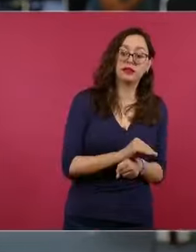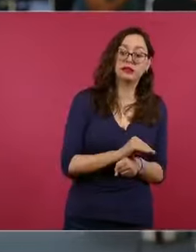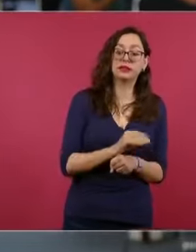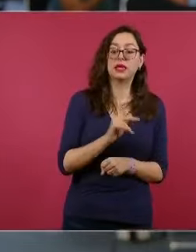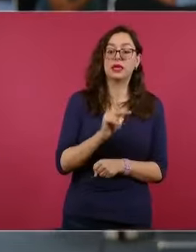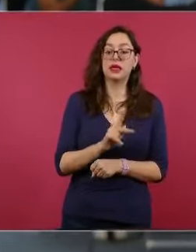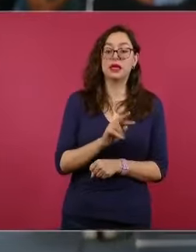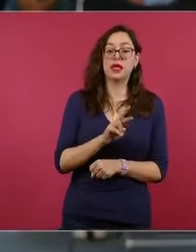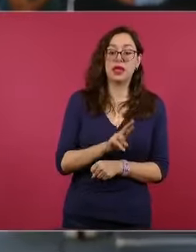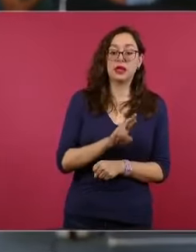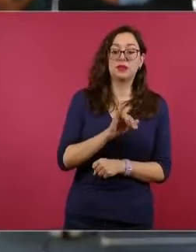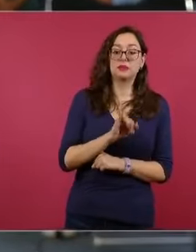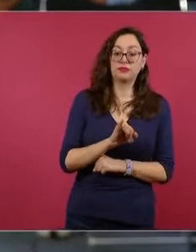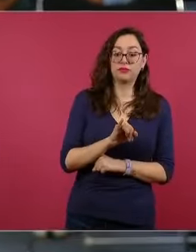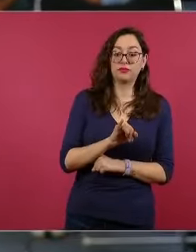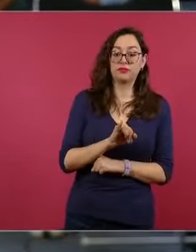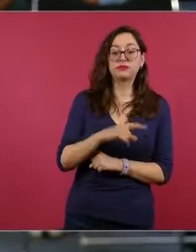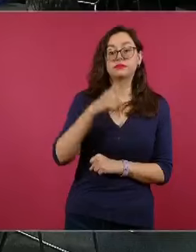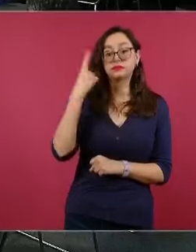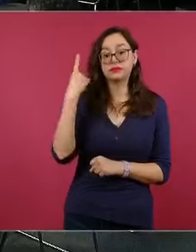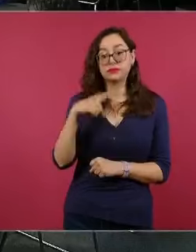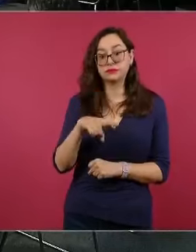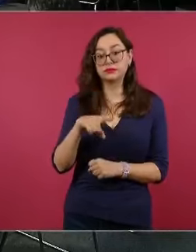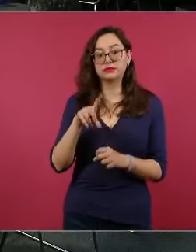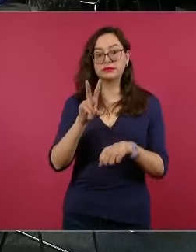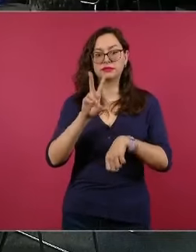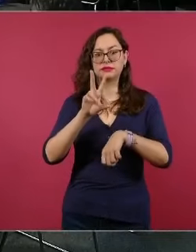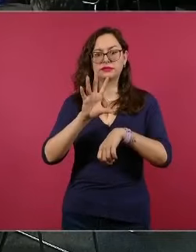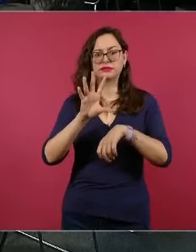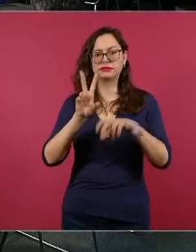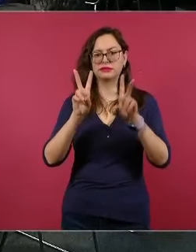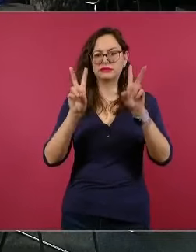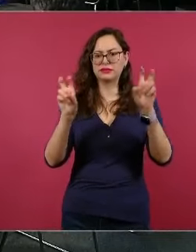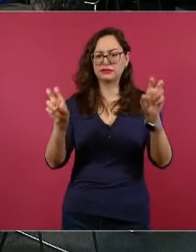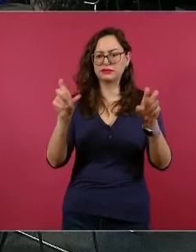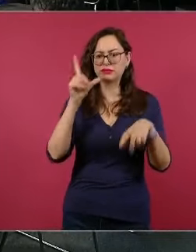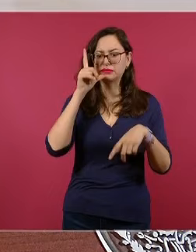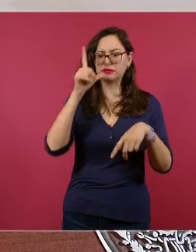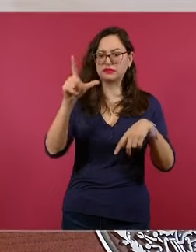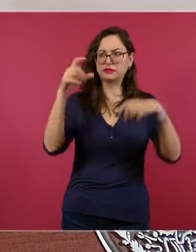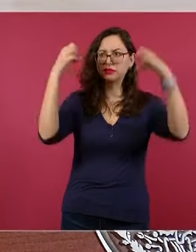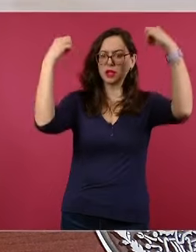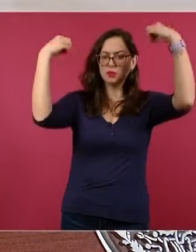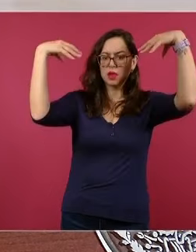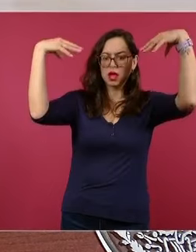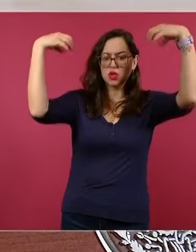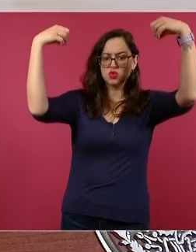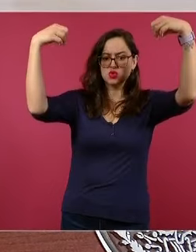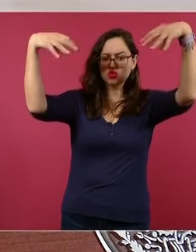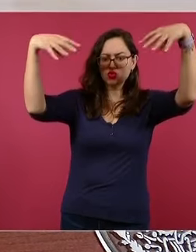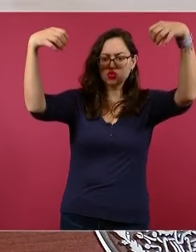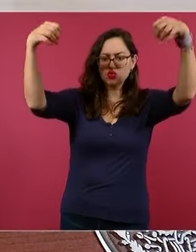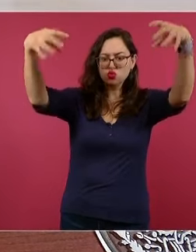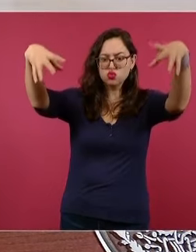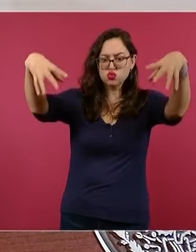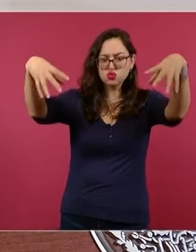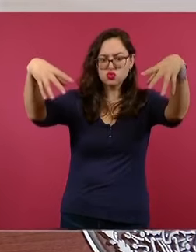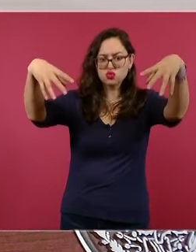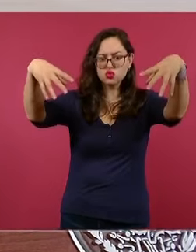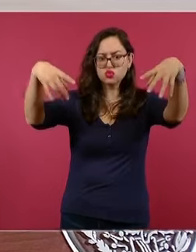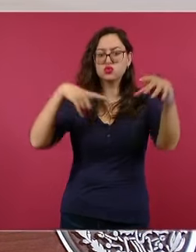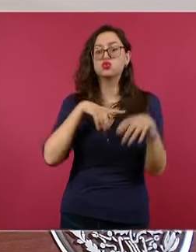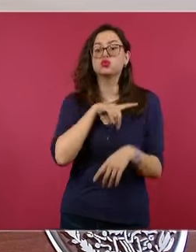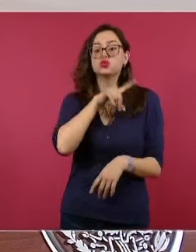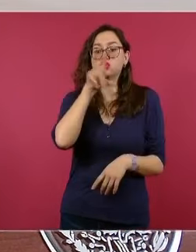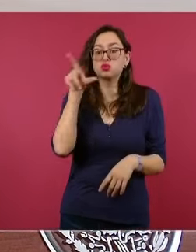aprobara la la concesión de la alumbrado público y casualmente desde ahí pues ya no se supo